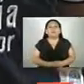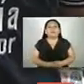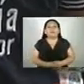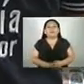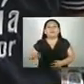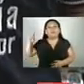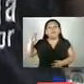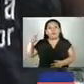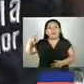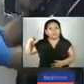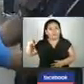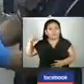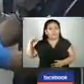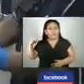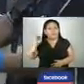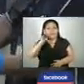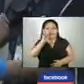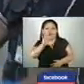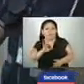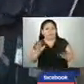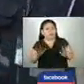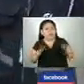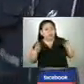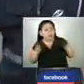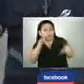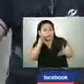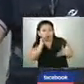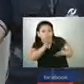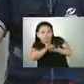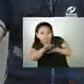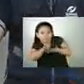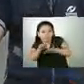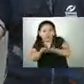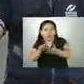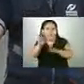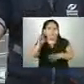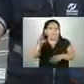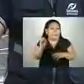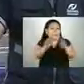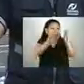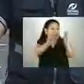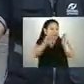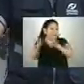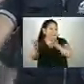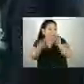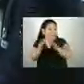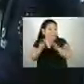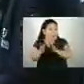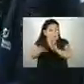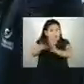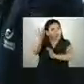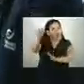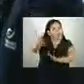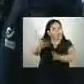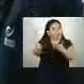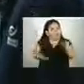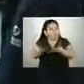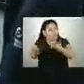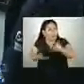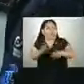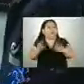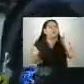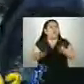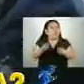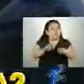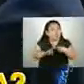La Defensoría del Consumidor anunció que han comenzado las investigaciones en 20 casos por alzas injustificadas de precios. Agregó que entre los productos al